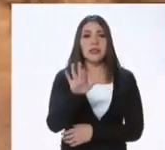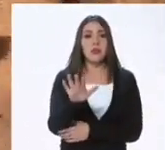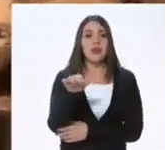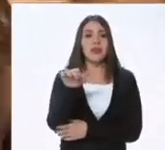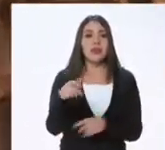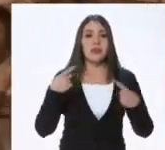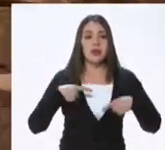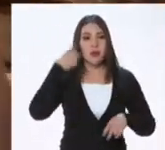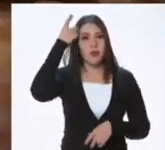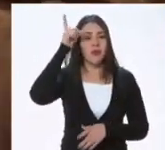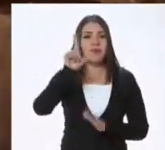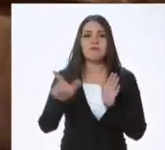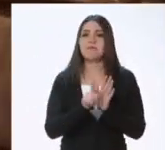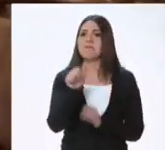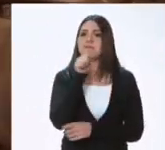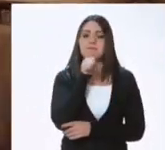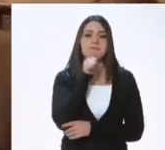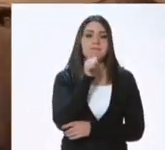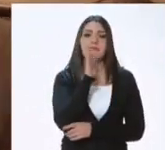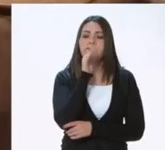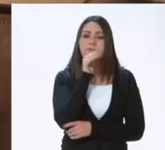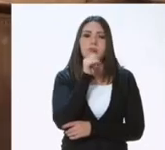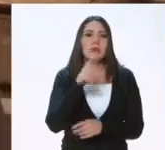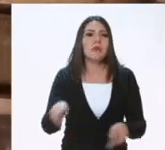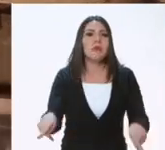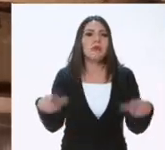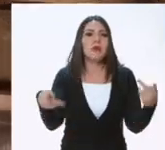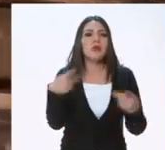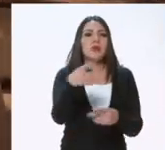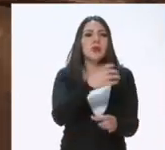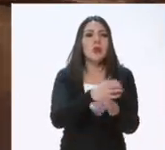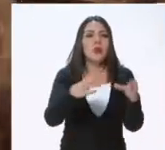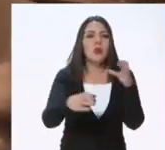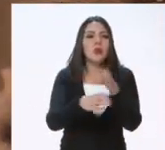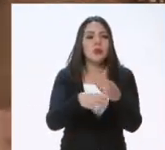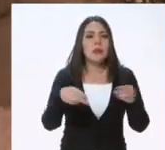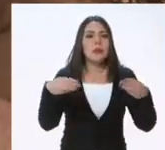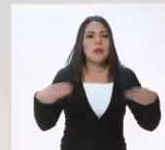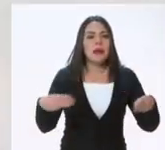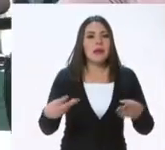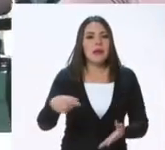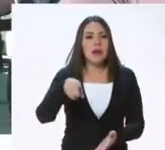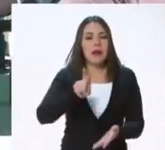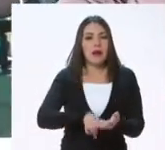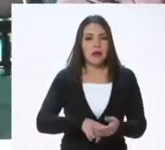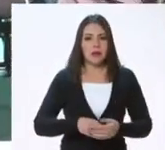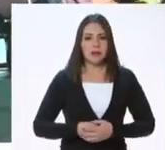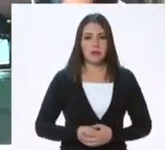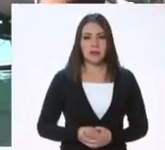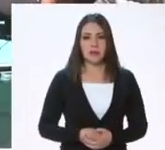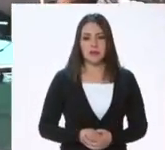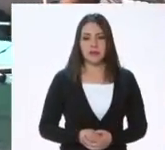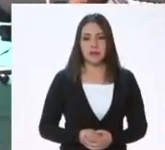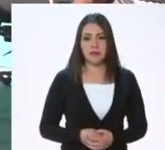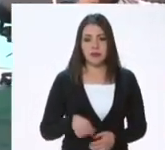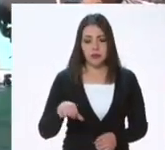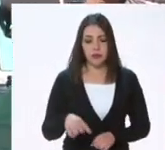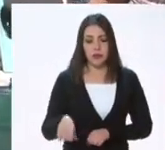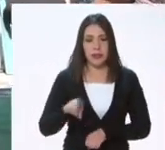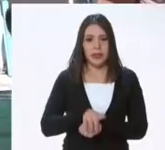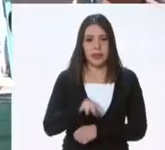economía, es decir, no han podido vender ni sus productos ni los servicios que ofrecen. Este 19 de